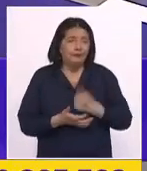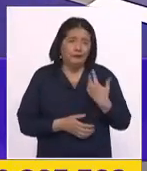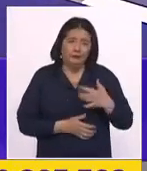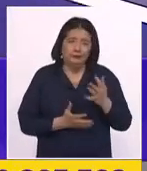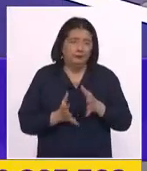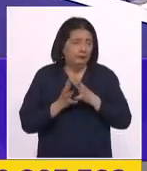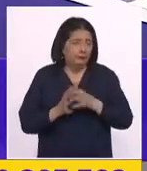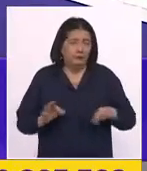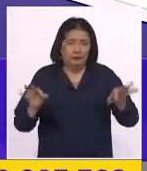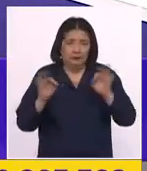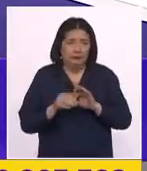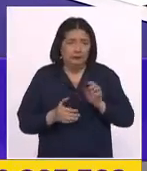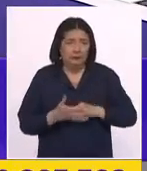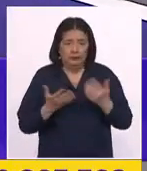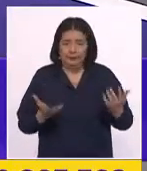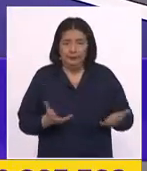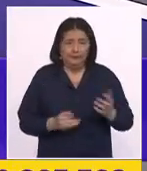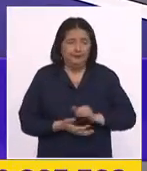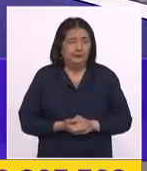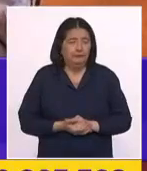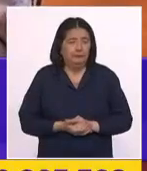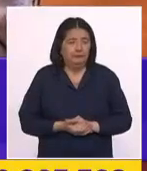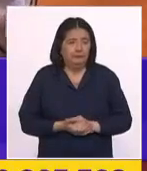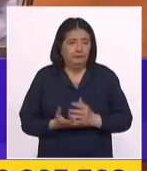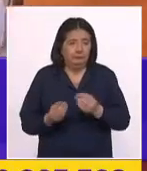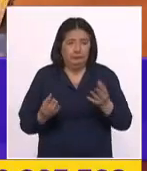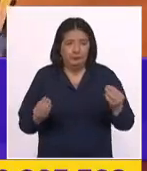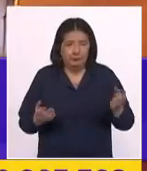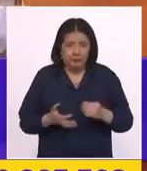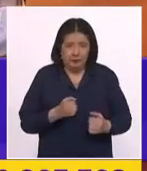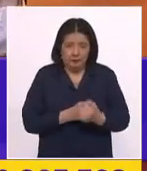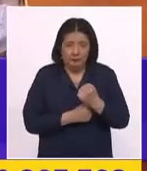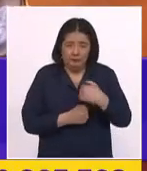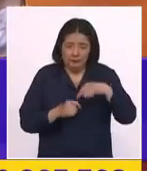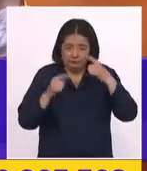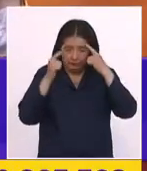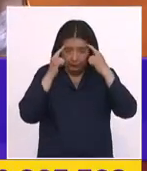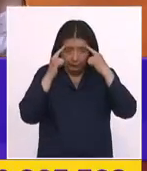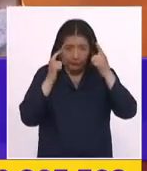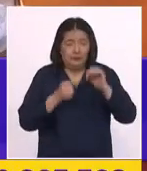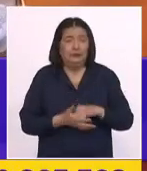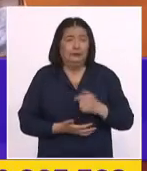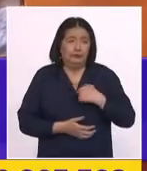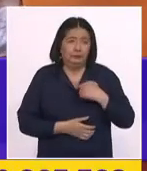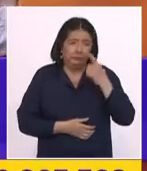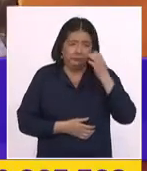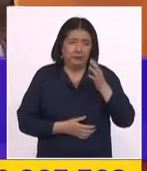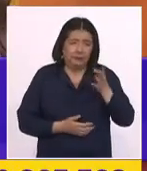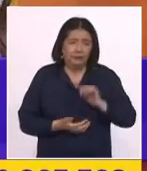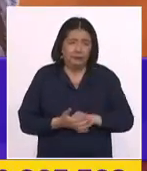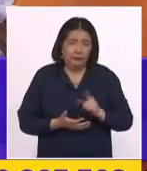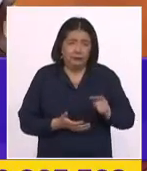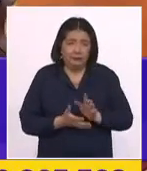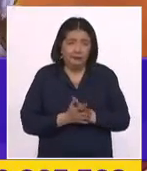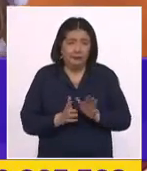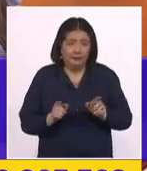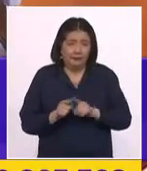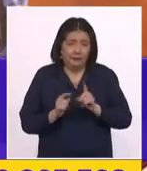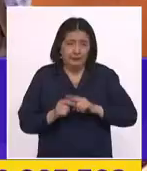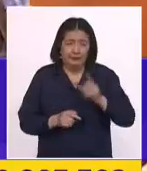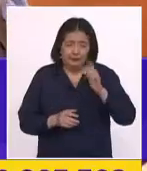un papel fundamental. Acá hay mucho, digamos, mucha fortaleza mental, y yo imagino que tú estabas allí